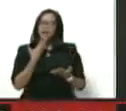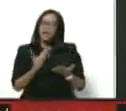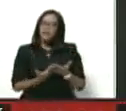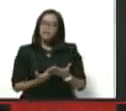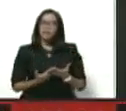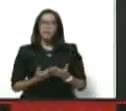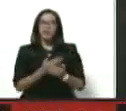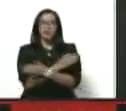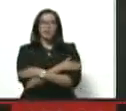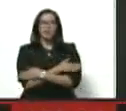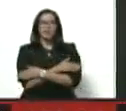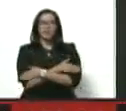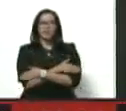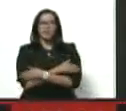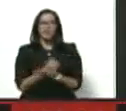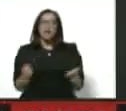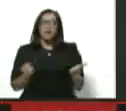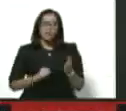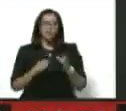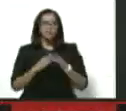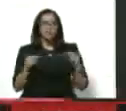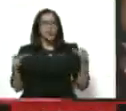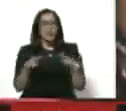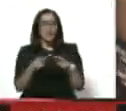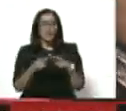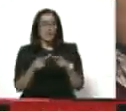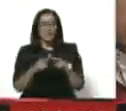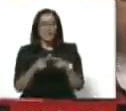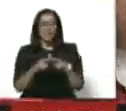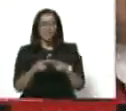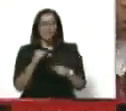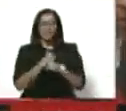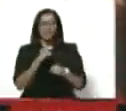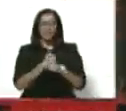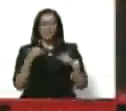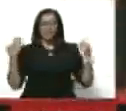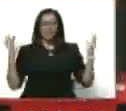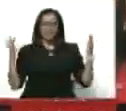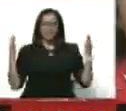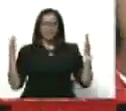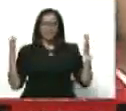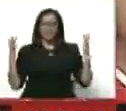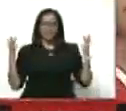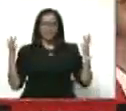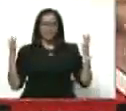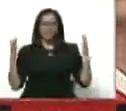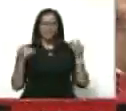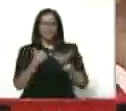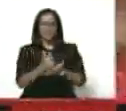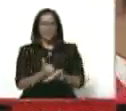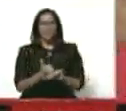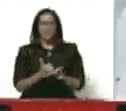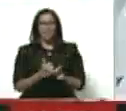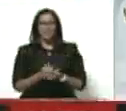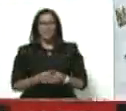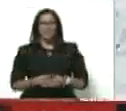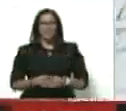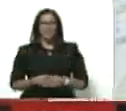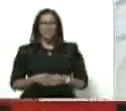la felicitación al Mazo y a todo el equipo que trabaja acá, que nos ayuda.